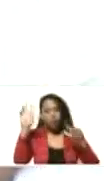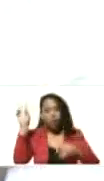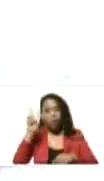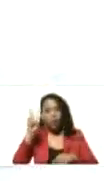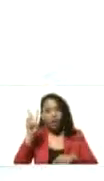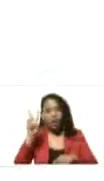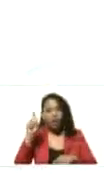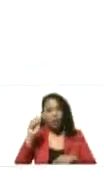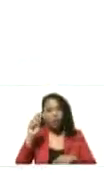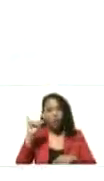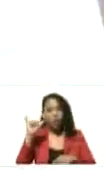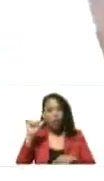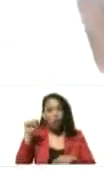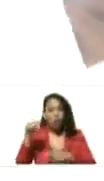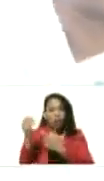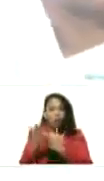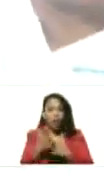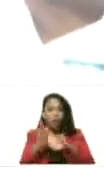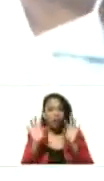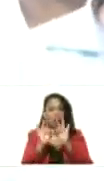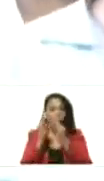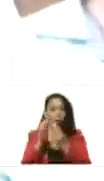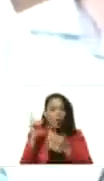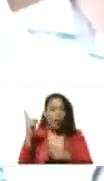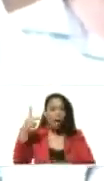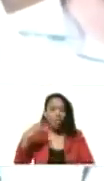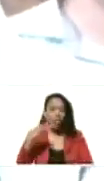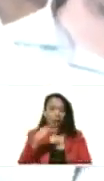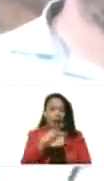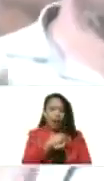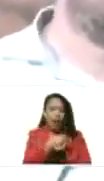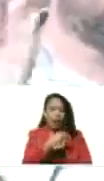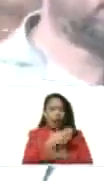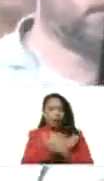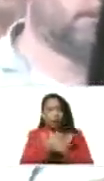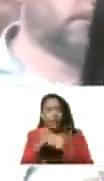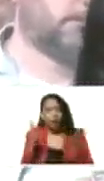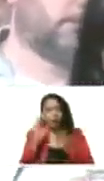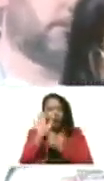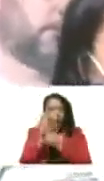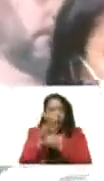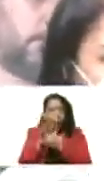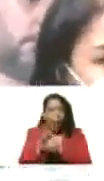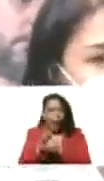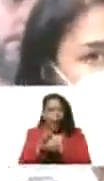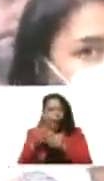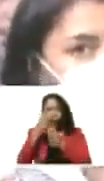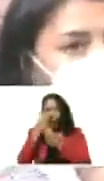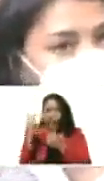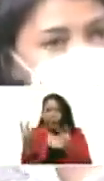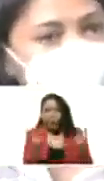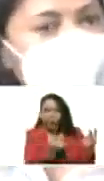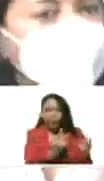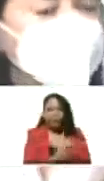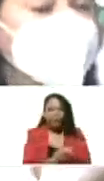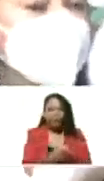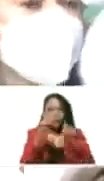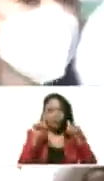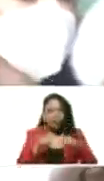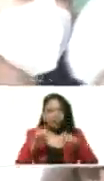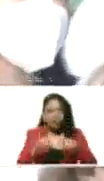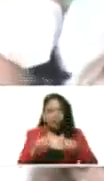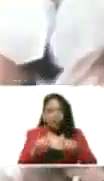Tuy. Hoy estamos recibiendo familia de las Tejerías, solidaria, amorosamente, y le damos la bienvenida. Es decir, aquí